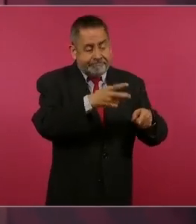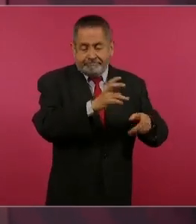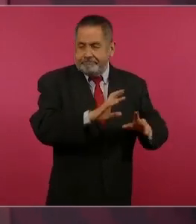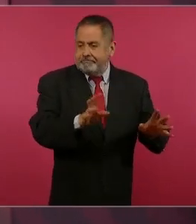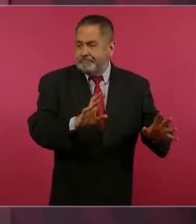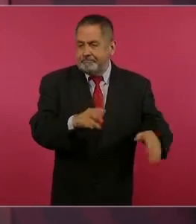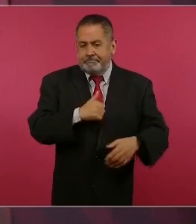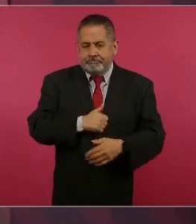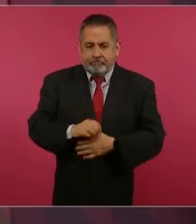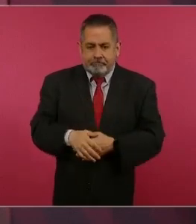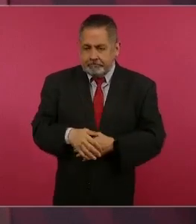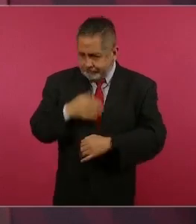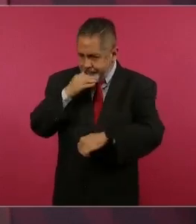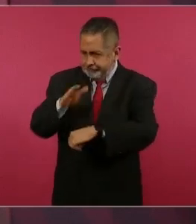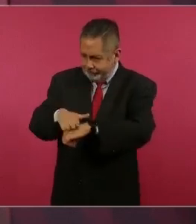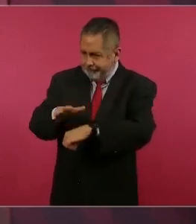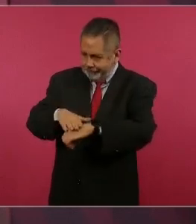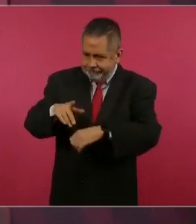Eso es también para